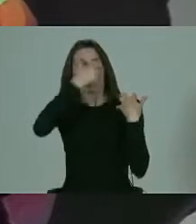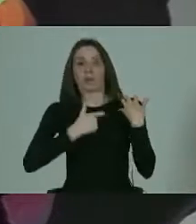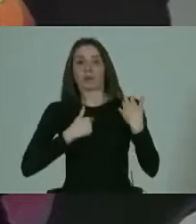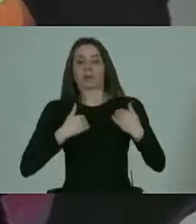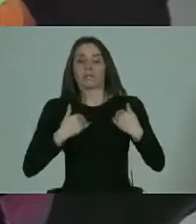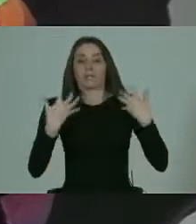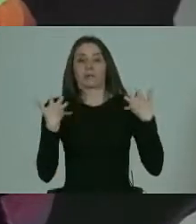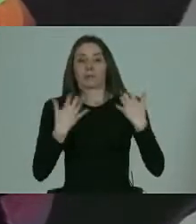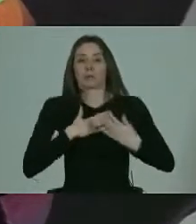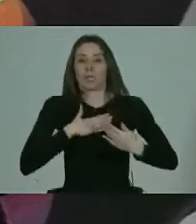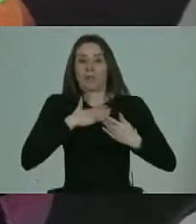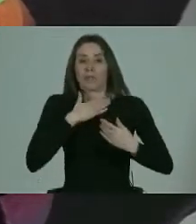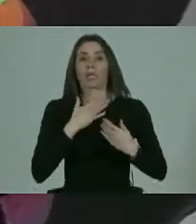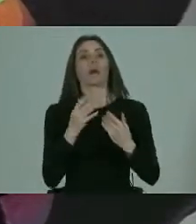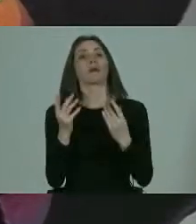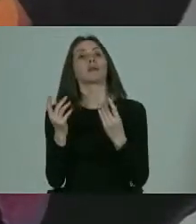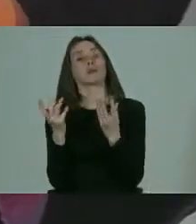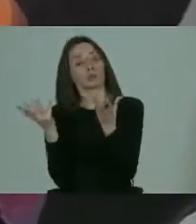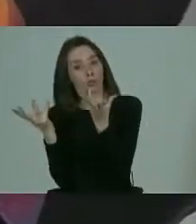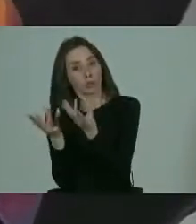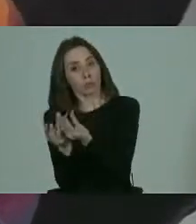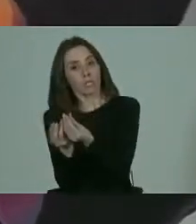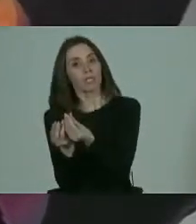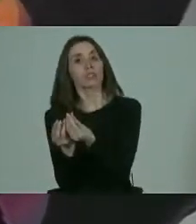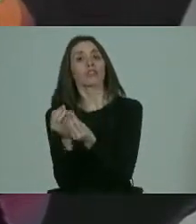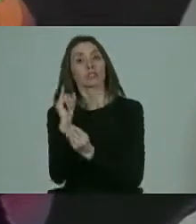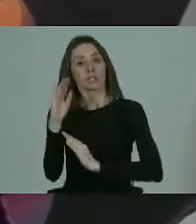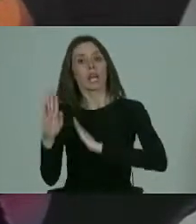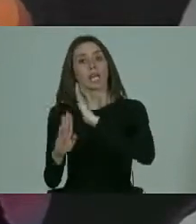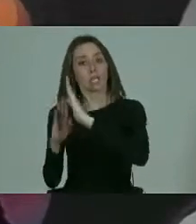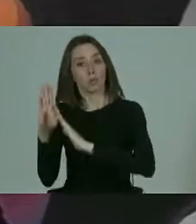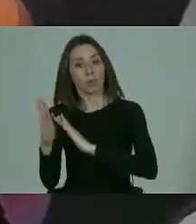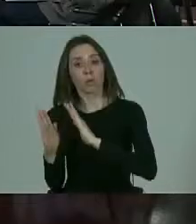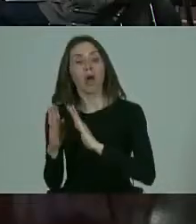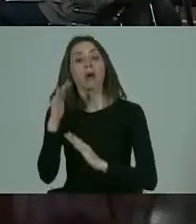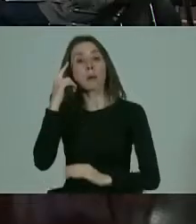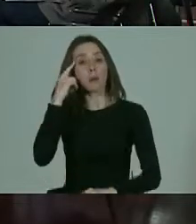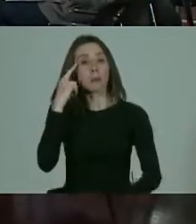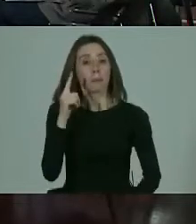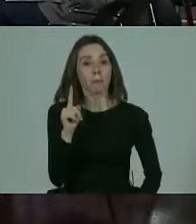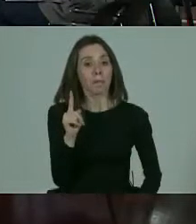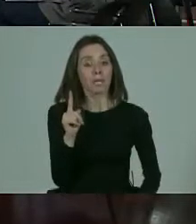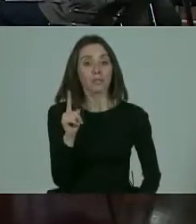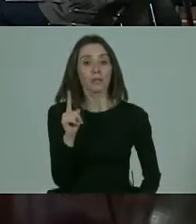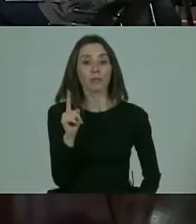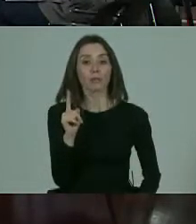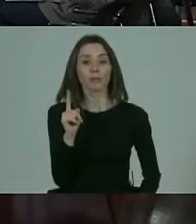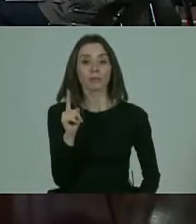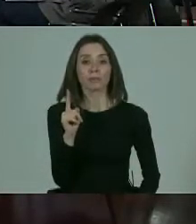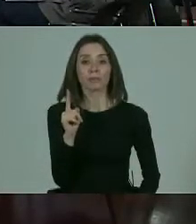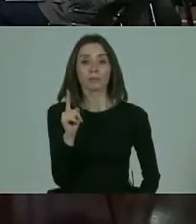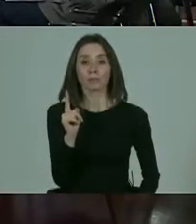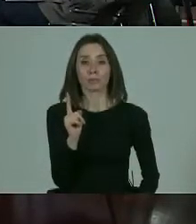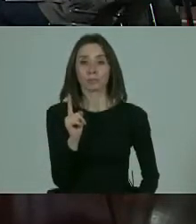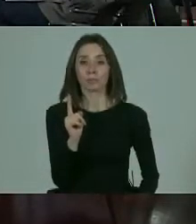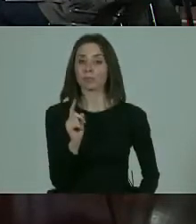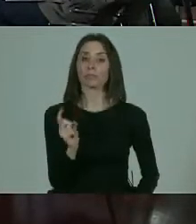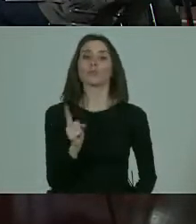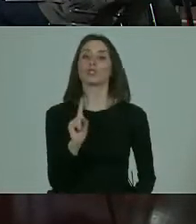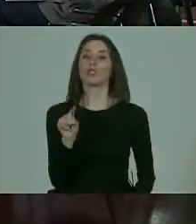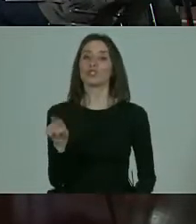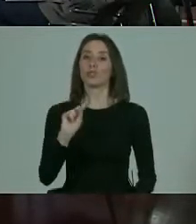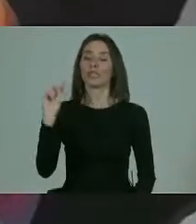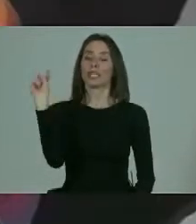importante un número importante que hay que dar hacerse cabe que cuidar pero que realmente no no es la generalidad